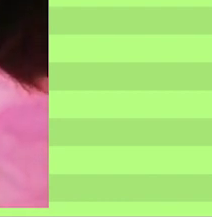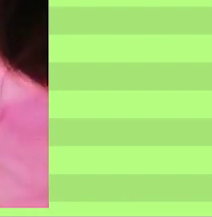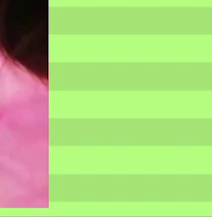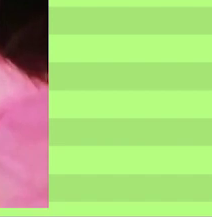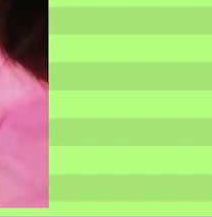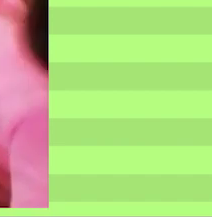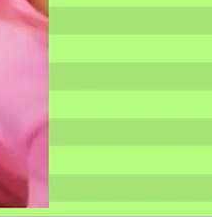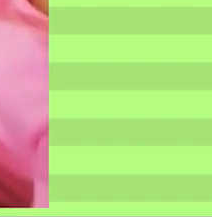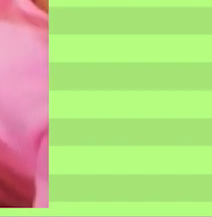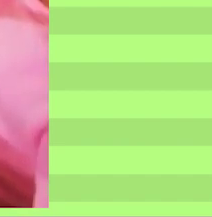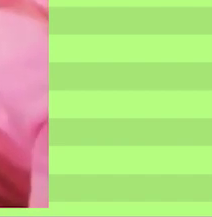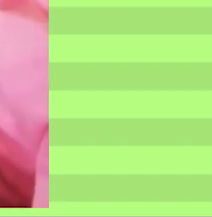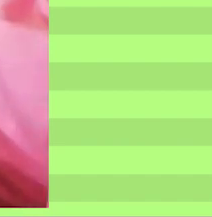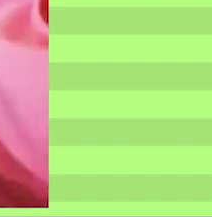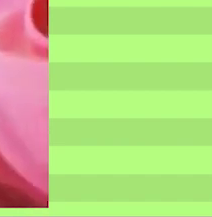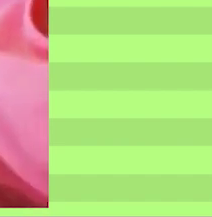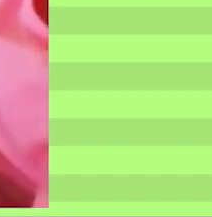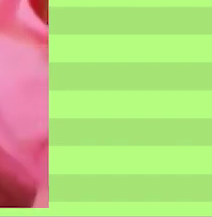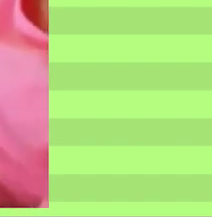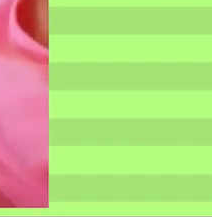¿Qué es eso?